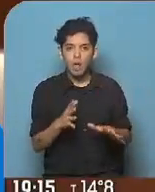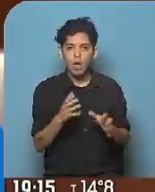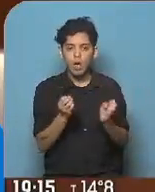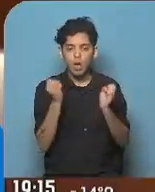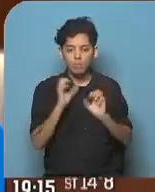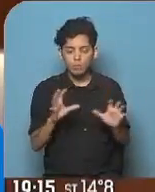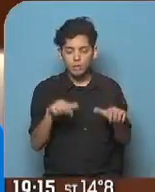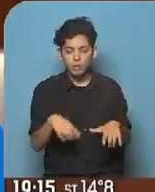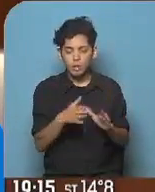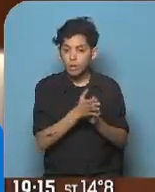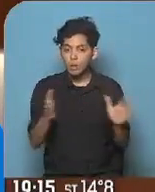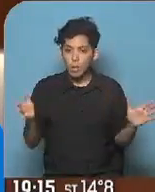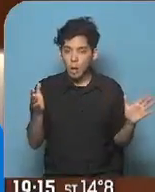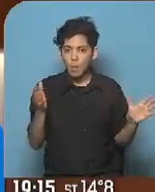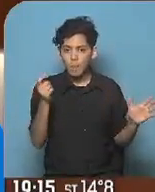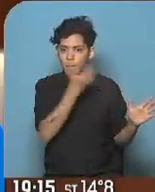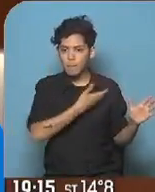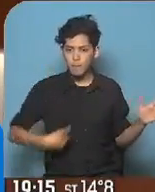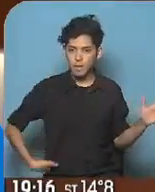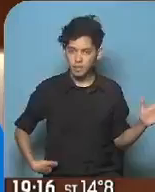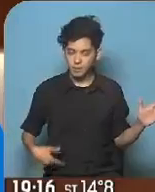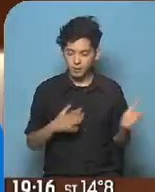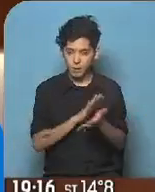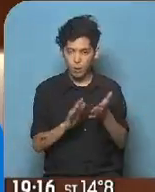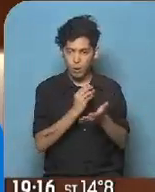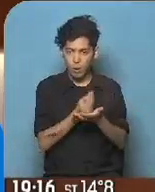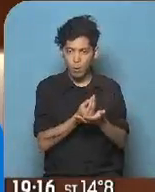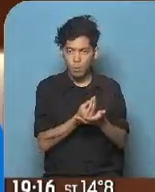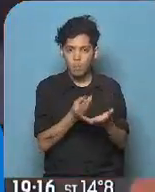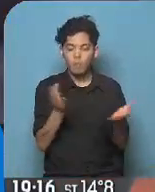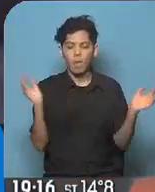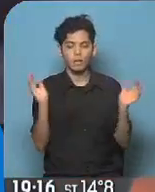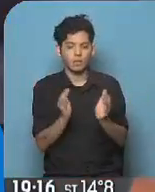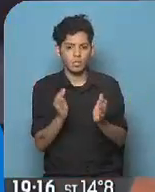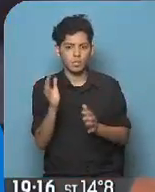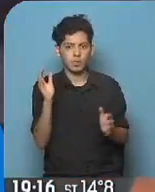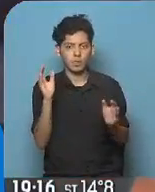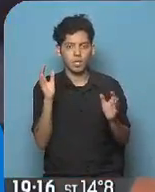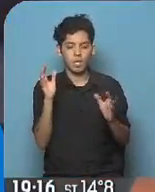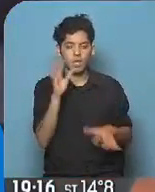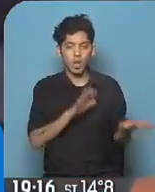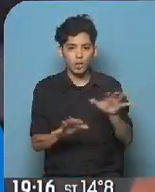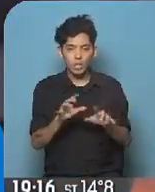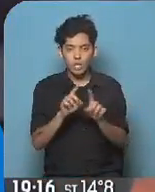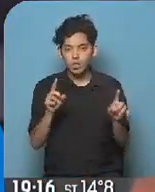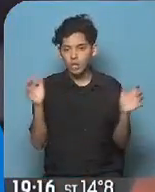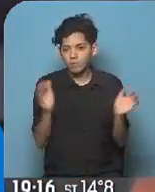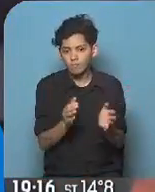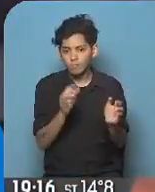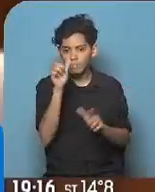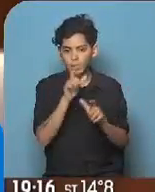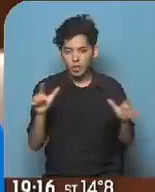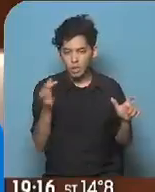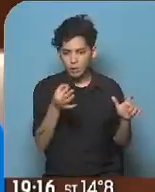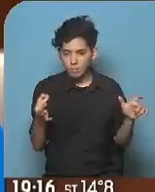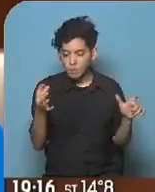de la gestión presidencial cuando se habla de achique de estructura no se habla de achique de gente verdad solo blanqueo de personal mira